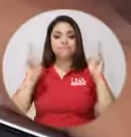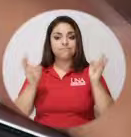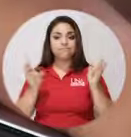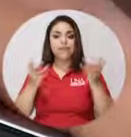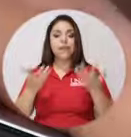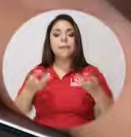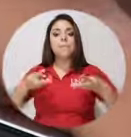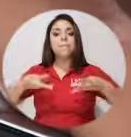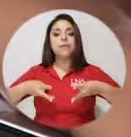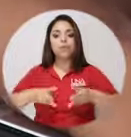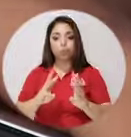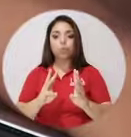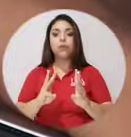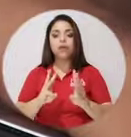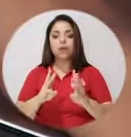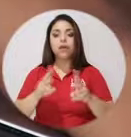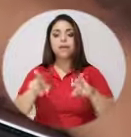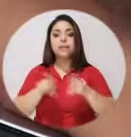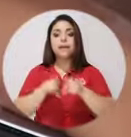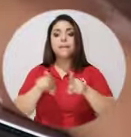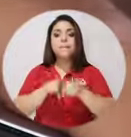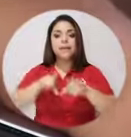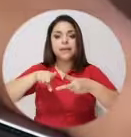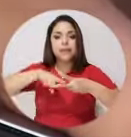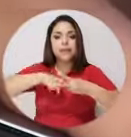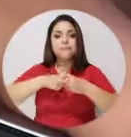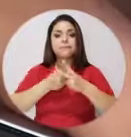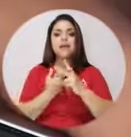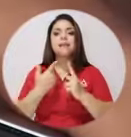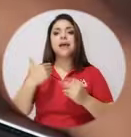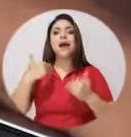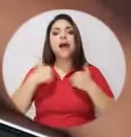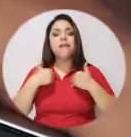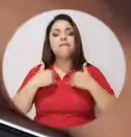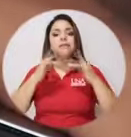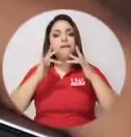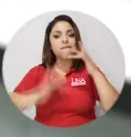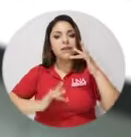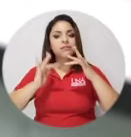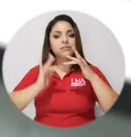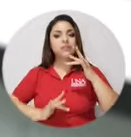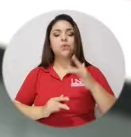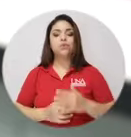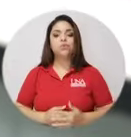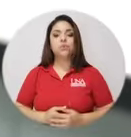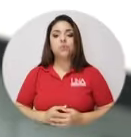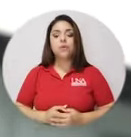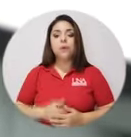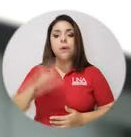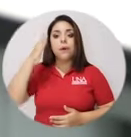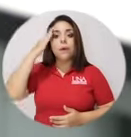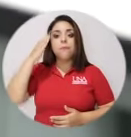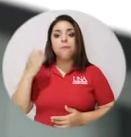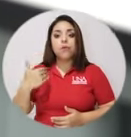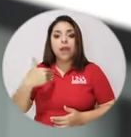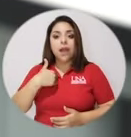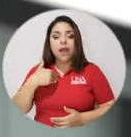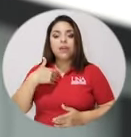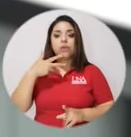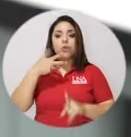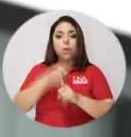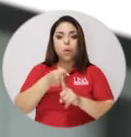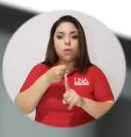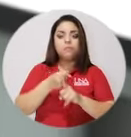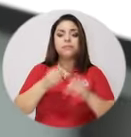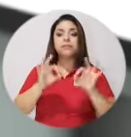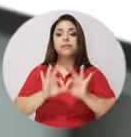metodología también empieza a generar, o los vacíos en la metodología del aprendizaje virtual nos empiezan a generar